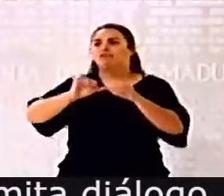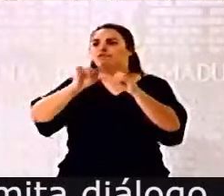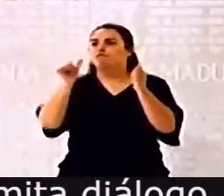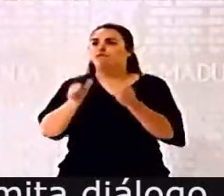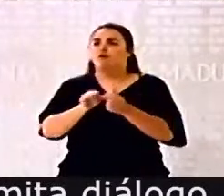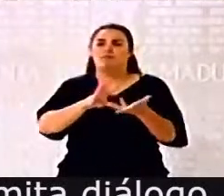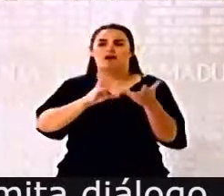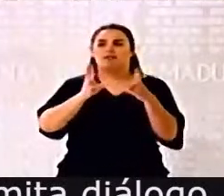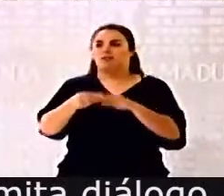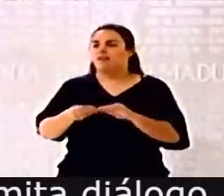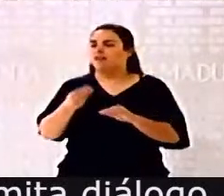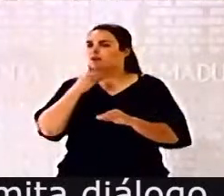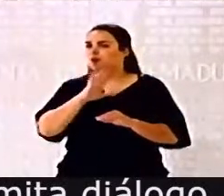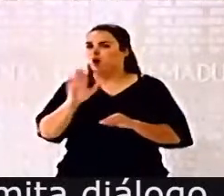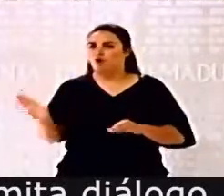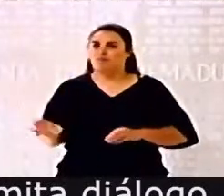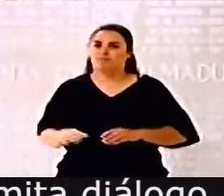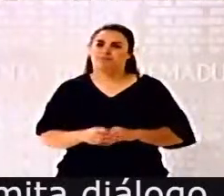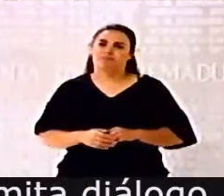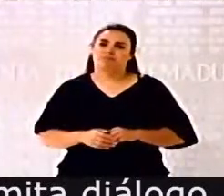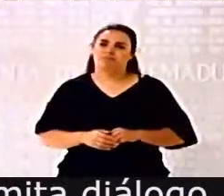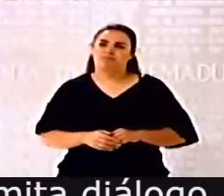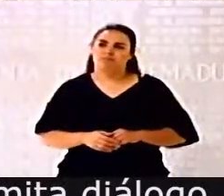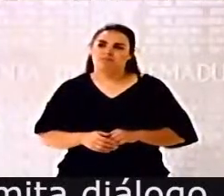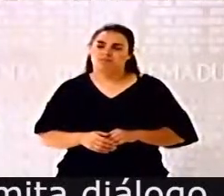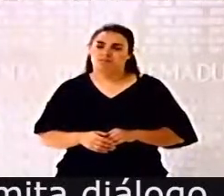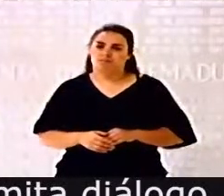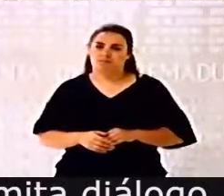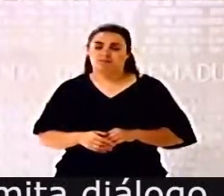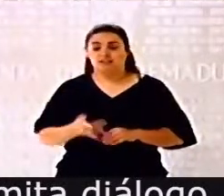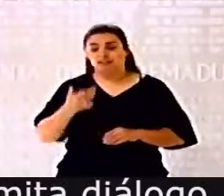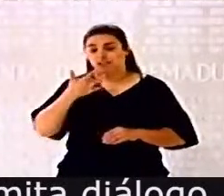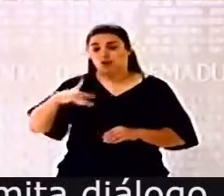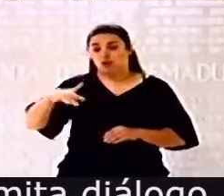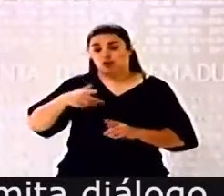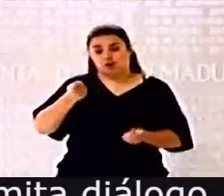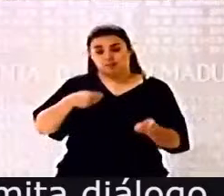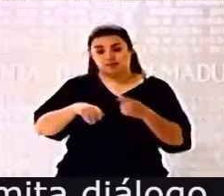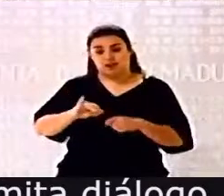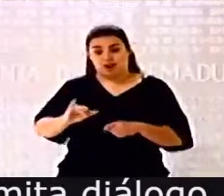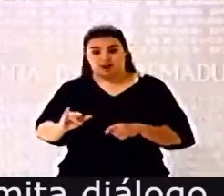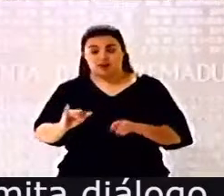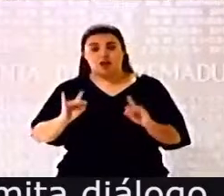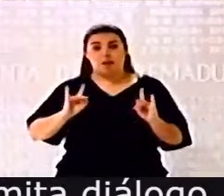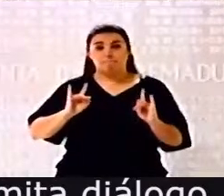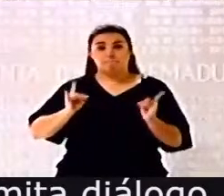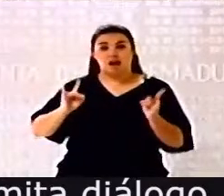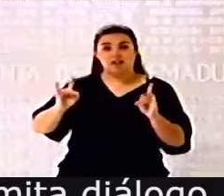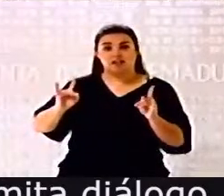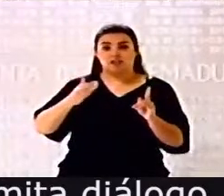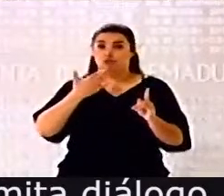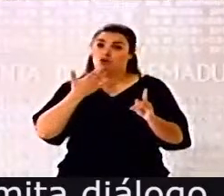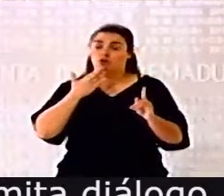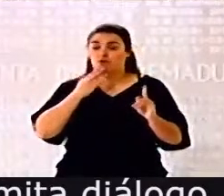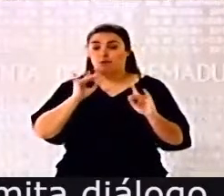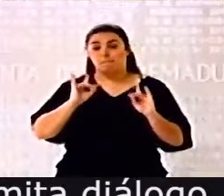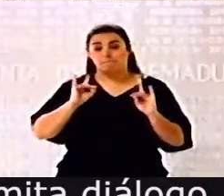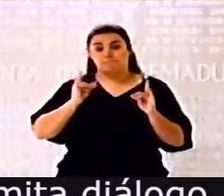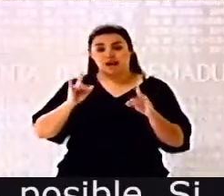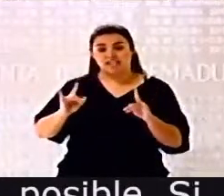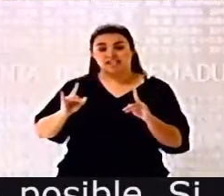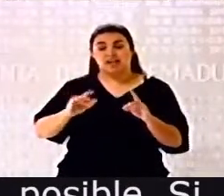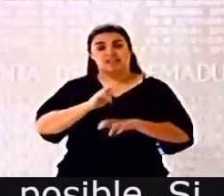más adecuada posible. Si hay zonas comerciales en esos parques de ocio y en esos parques